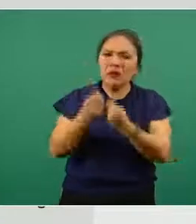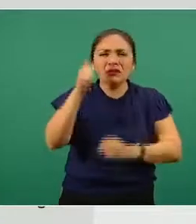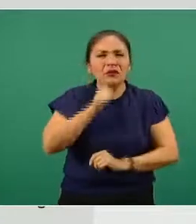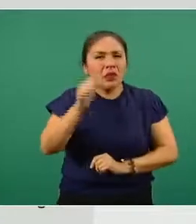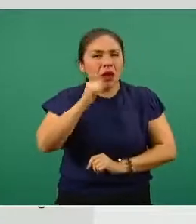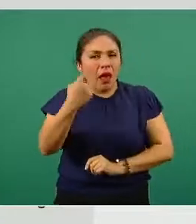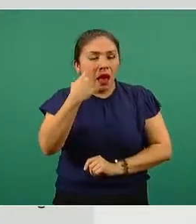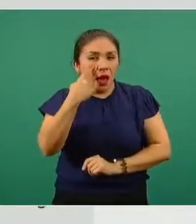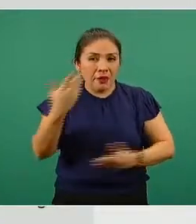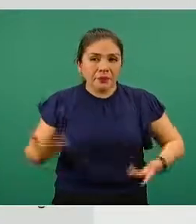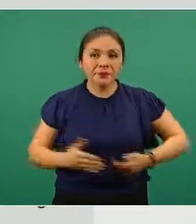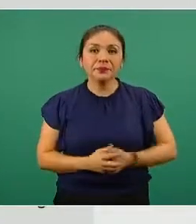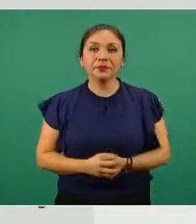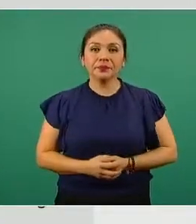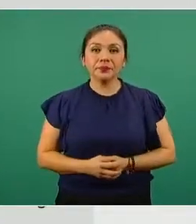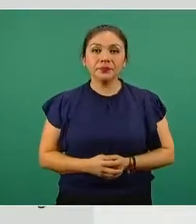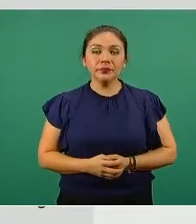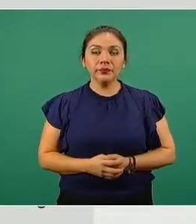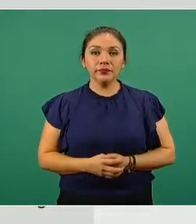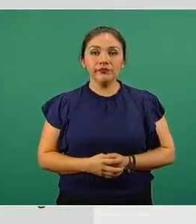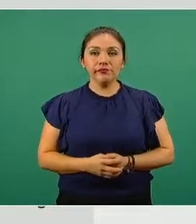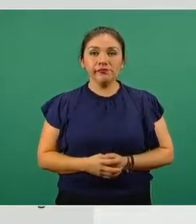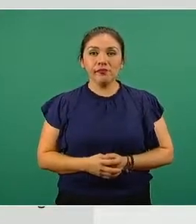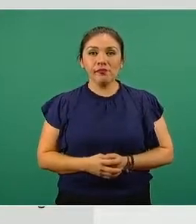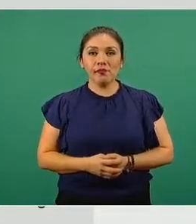siguiente, por favor.